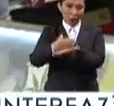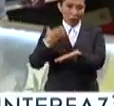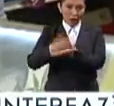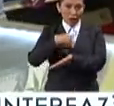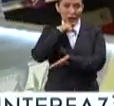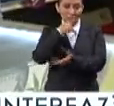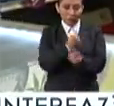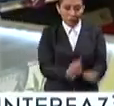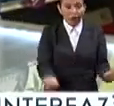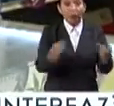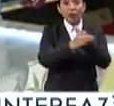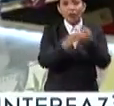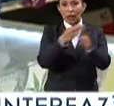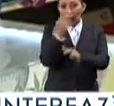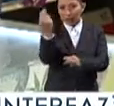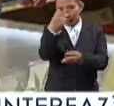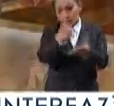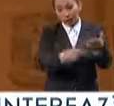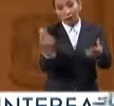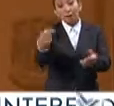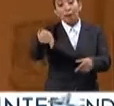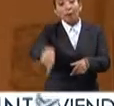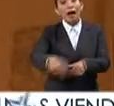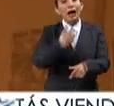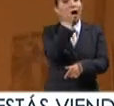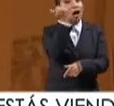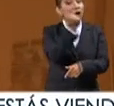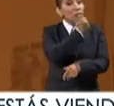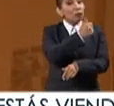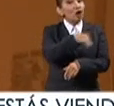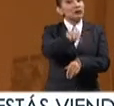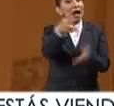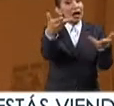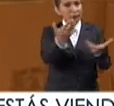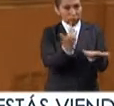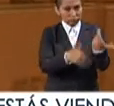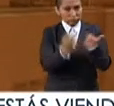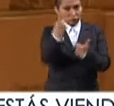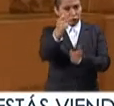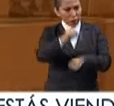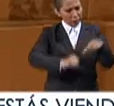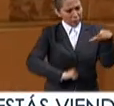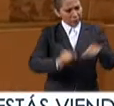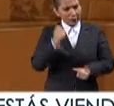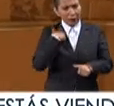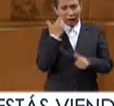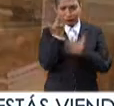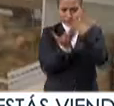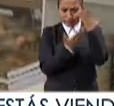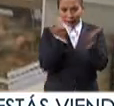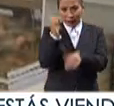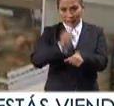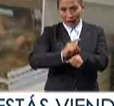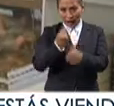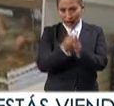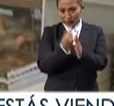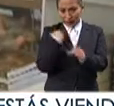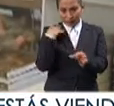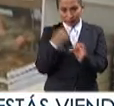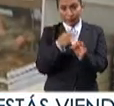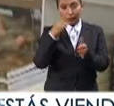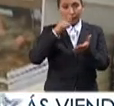los materiales requeridos son necesarios para que los alumnos realicen con éxito sus actividades desde el primer día de clases